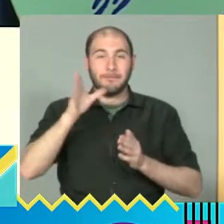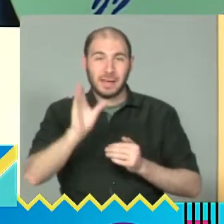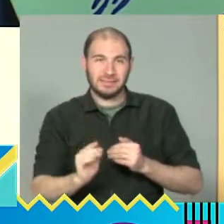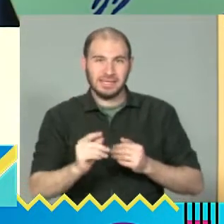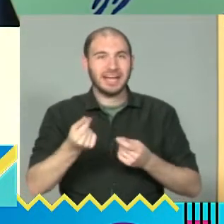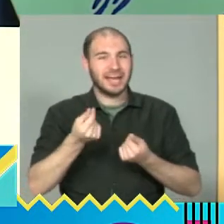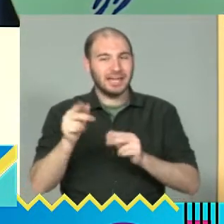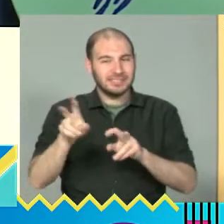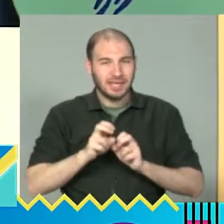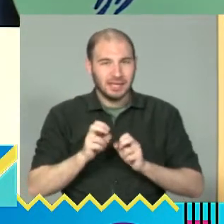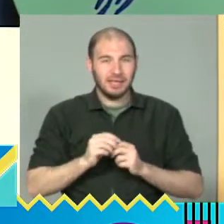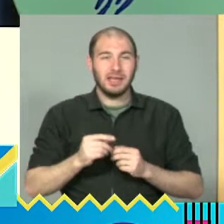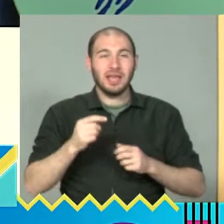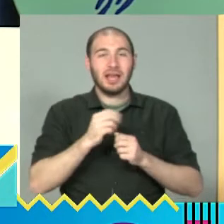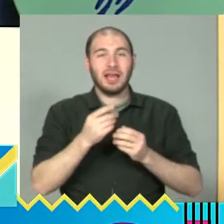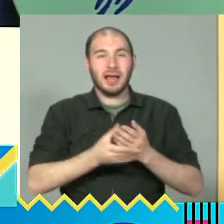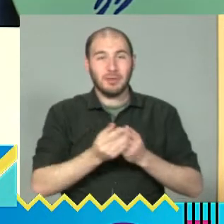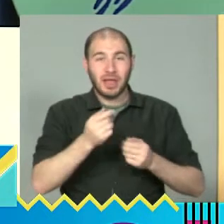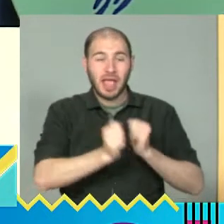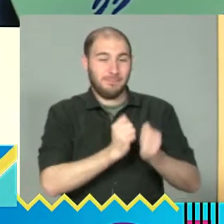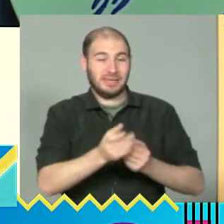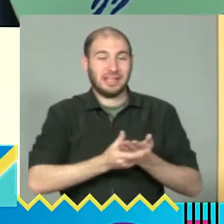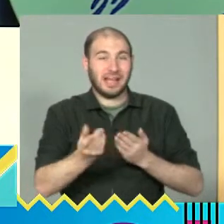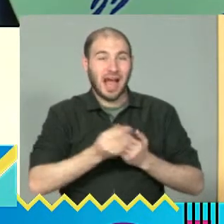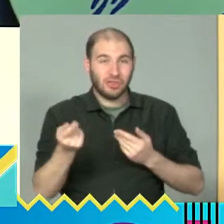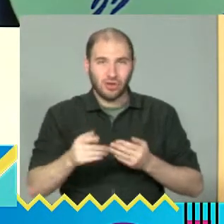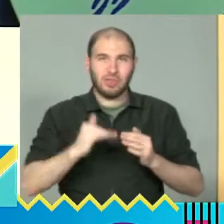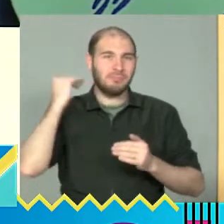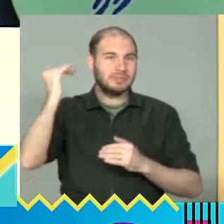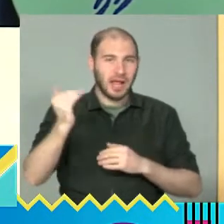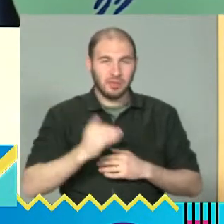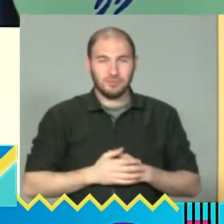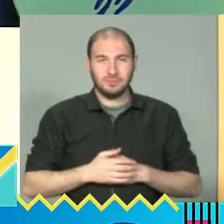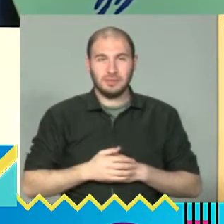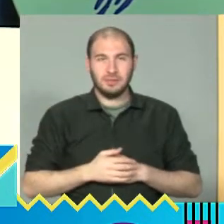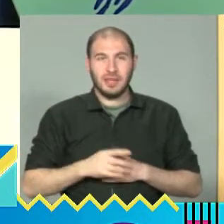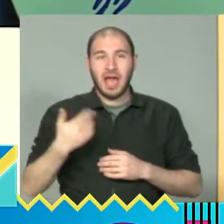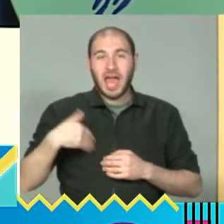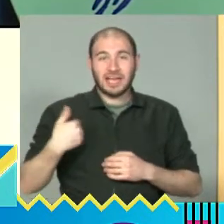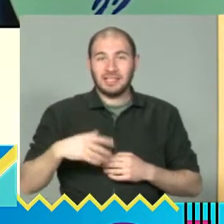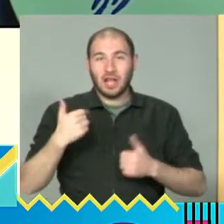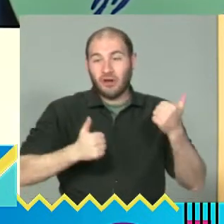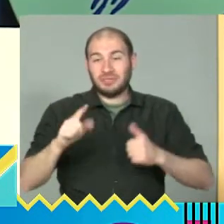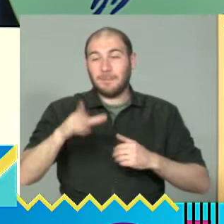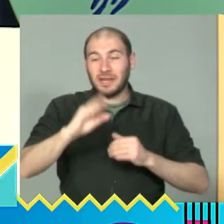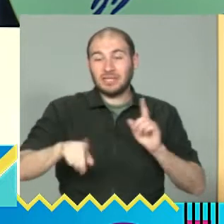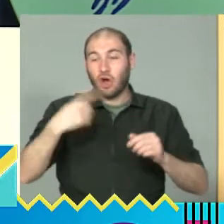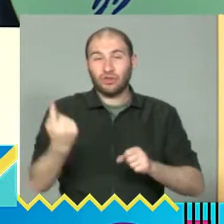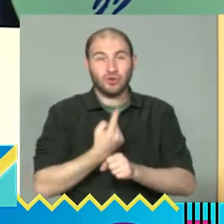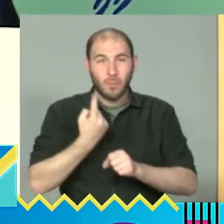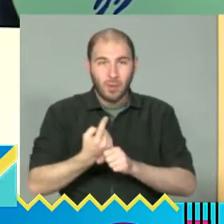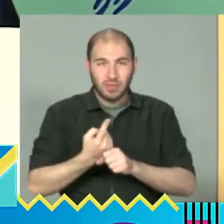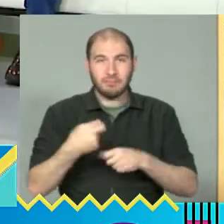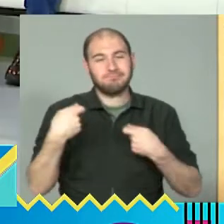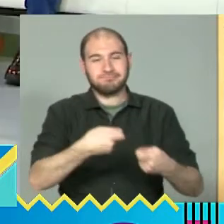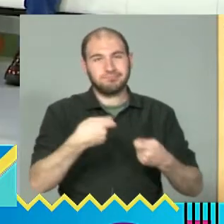del capital, que es el costo de producir de una empresa, es muy alto y no hace que Argentina pueda competir con otros países para que lleguen